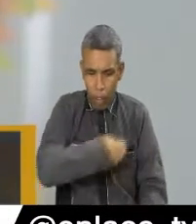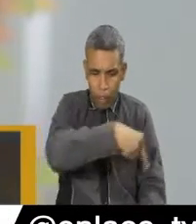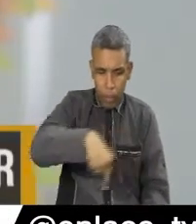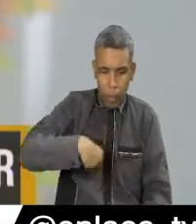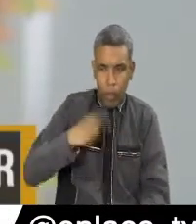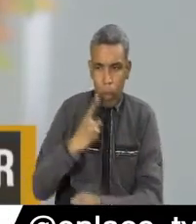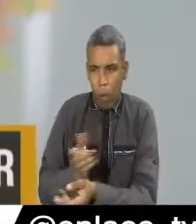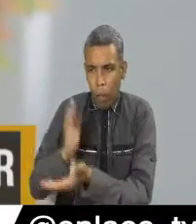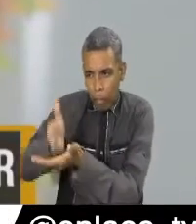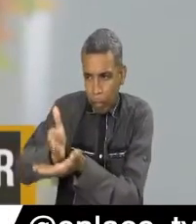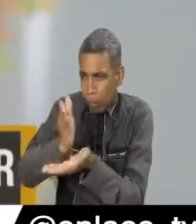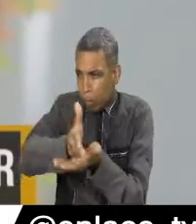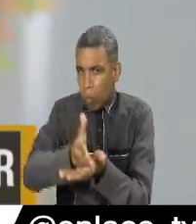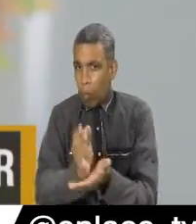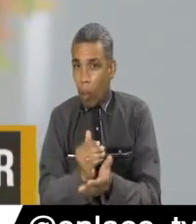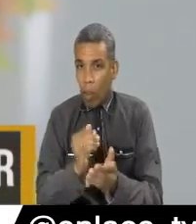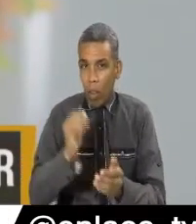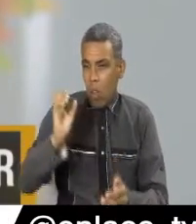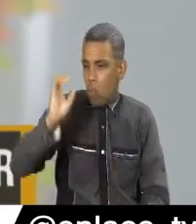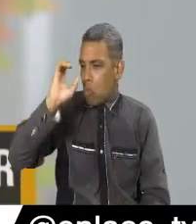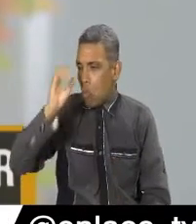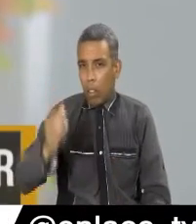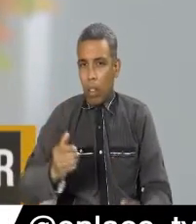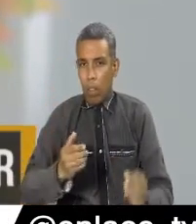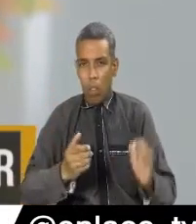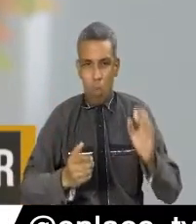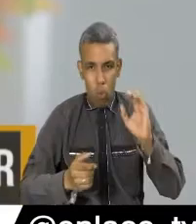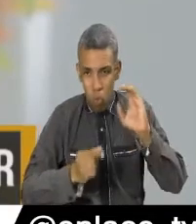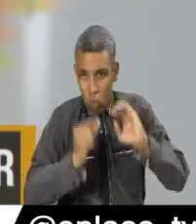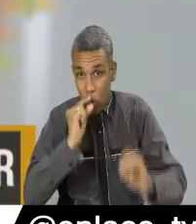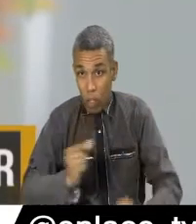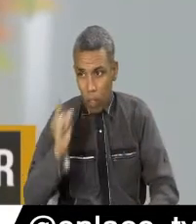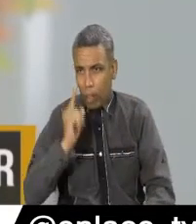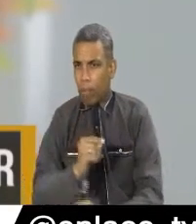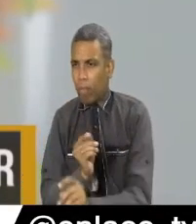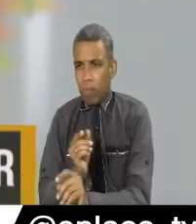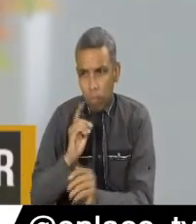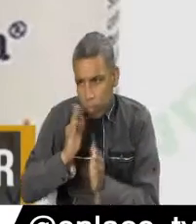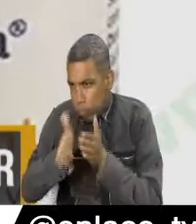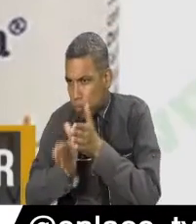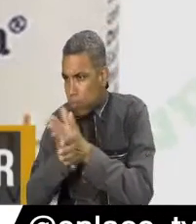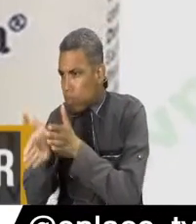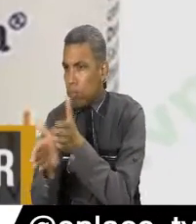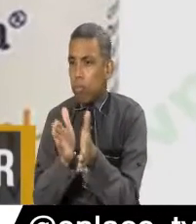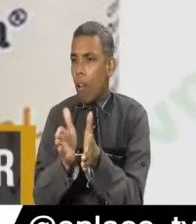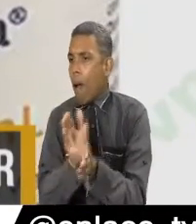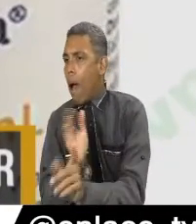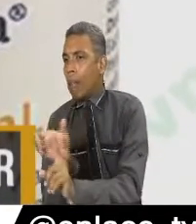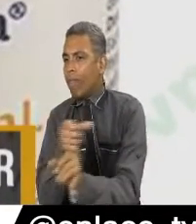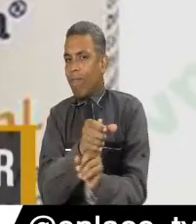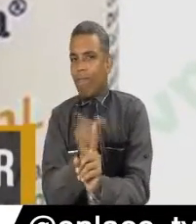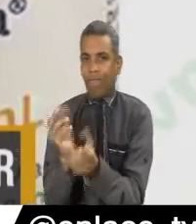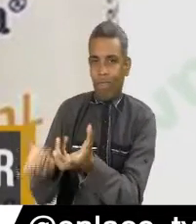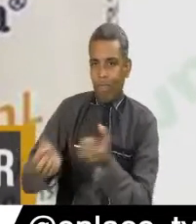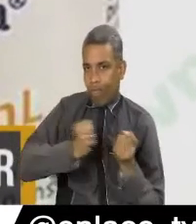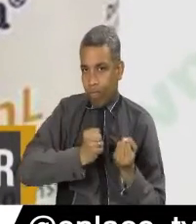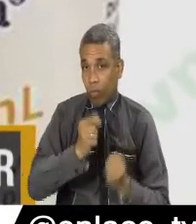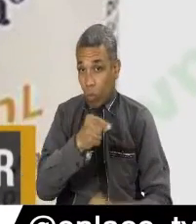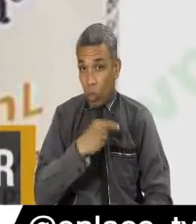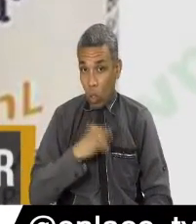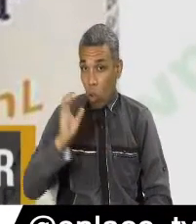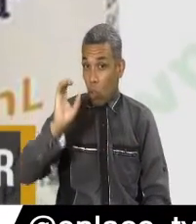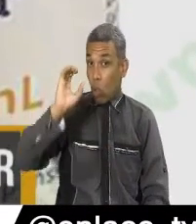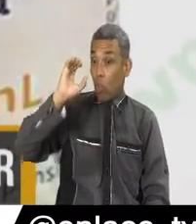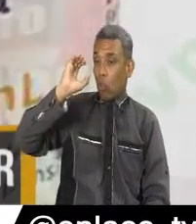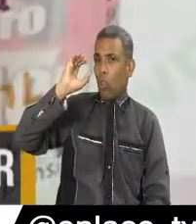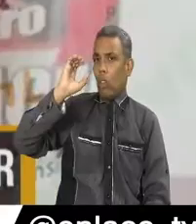ver si lo podemos encontrar y decomisarlo. Ese es nuestro principal llamado a la comunidad de Barranca Bermeja. De haber consumido estos fármacos, desconociendo